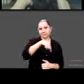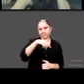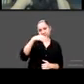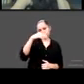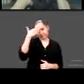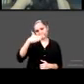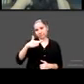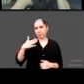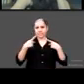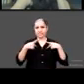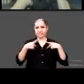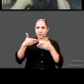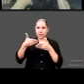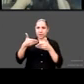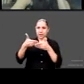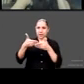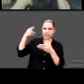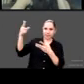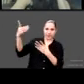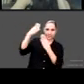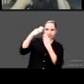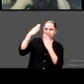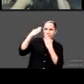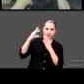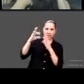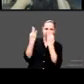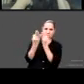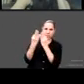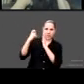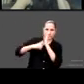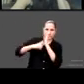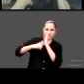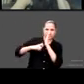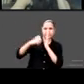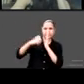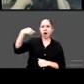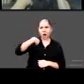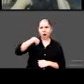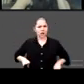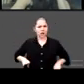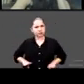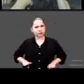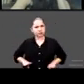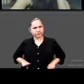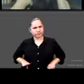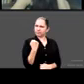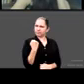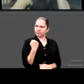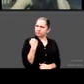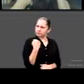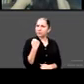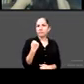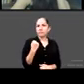todavía estas generaciones. Así es como yo me explico por qué hoy las personas nos preguntan, bueno, entonces